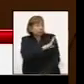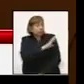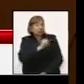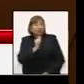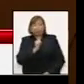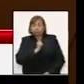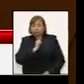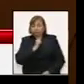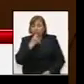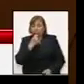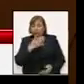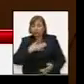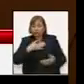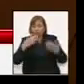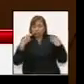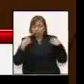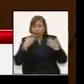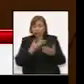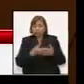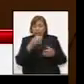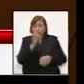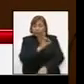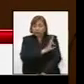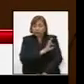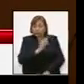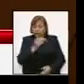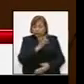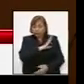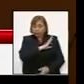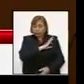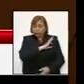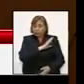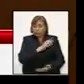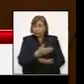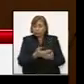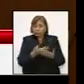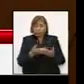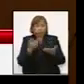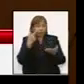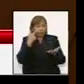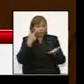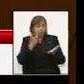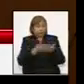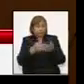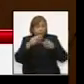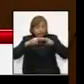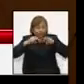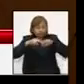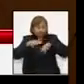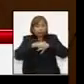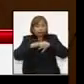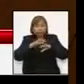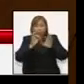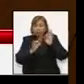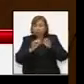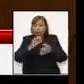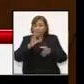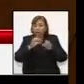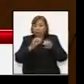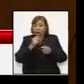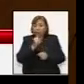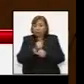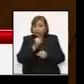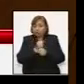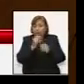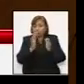titular del primer despacho del equipo especial de fiscales que se abocan a dedicación exclusiva al conocimiento de las investigaciones vinculadas con delitos de corrupción de funcionarios